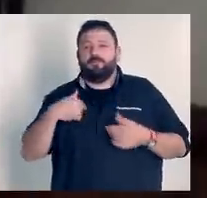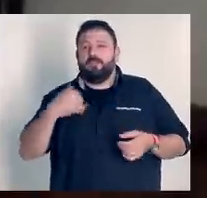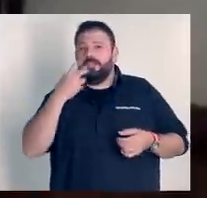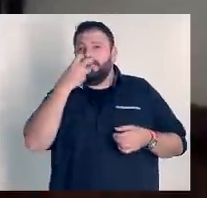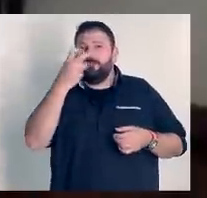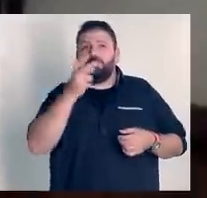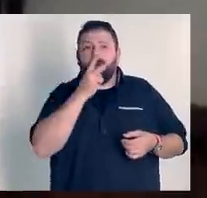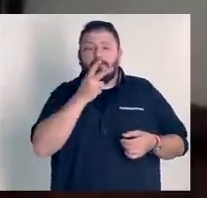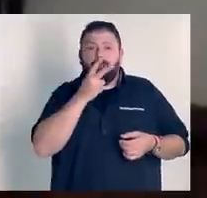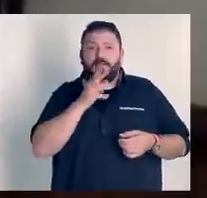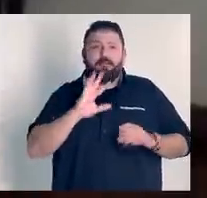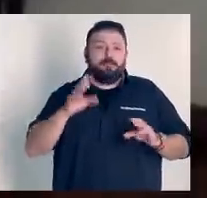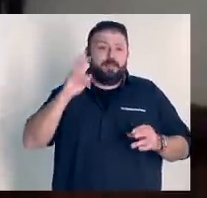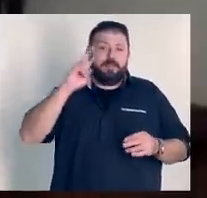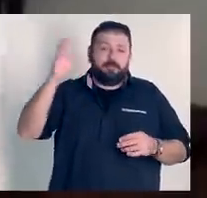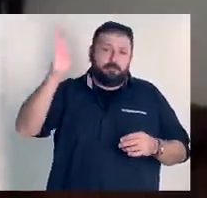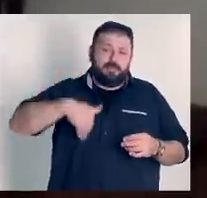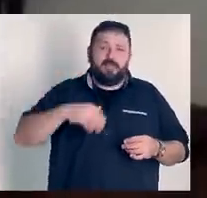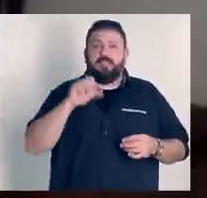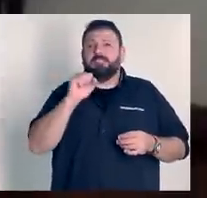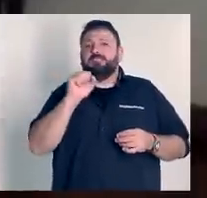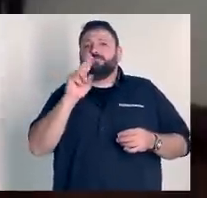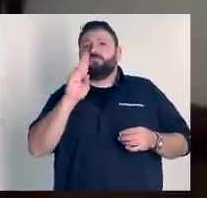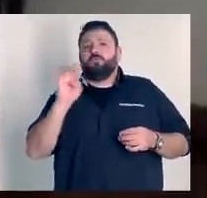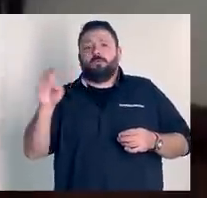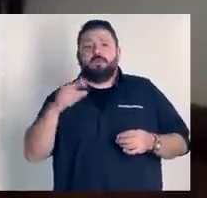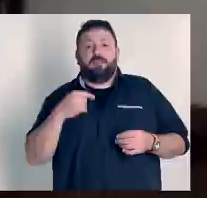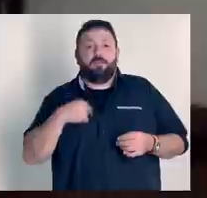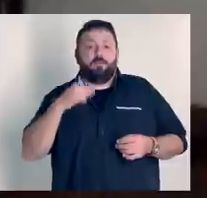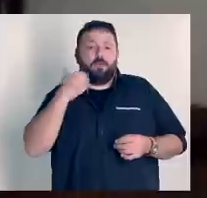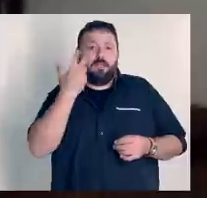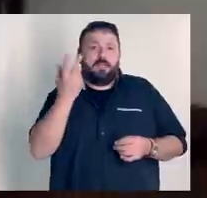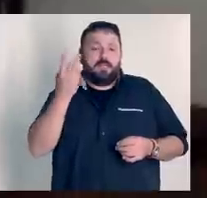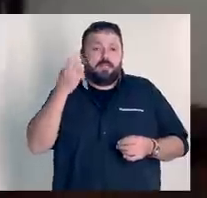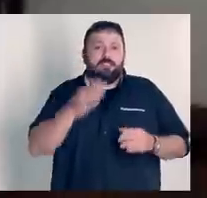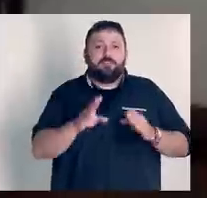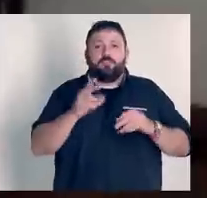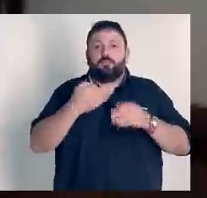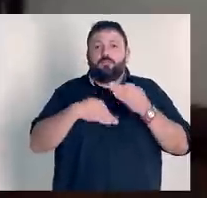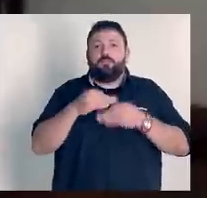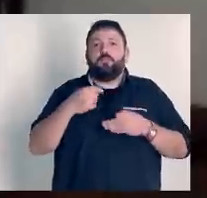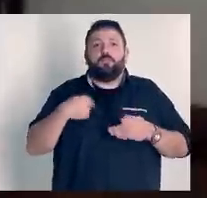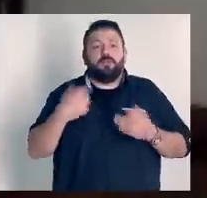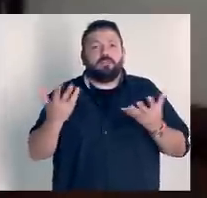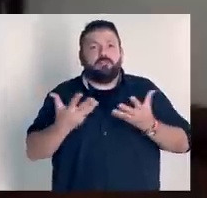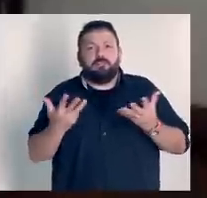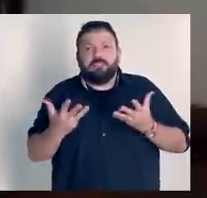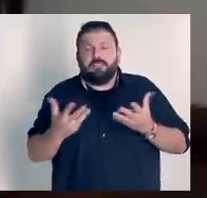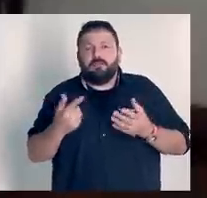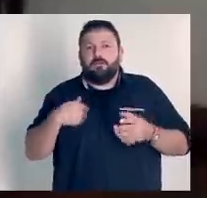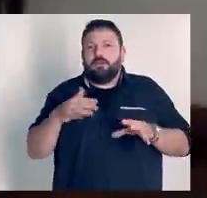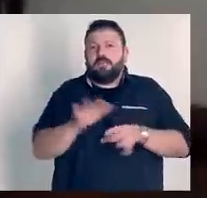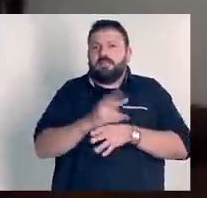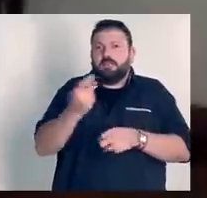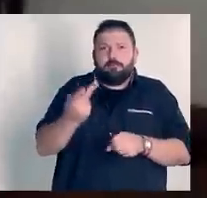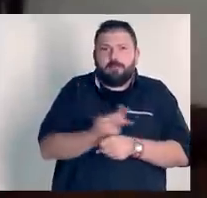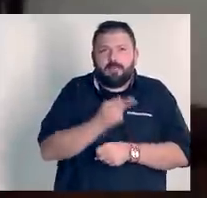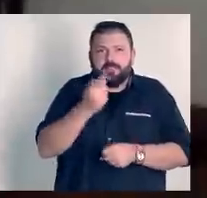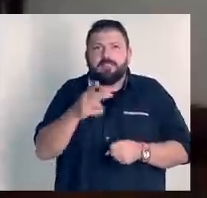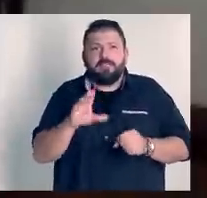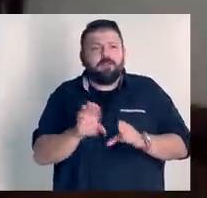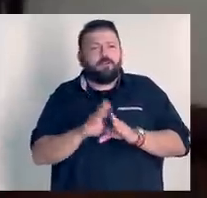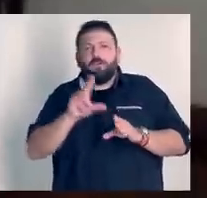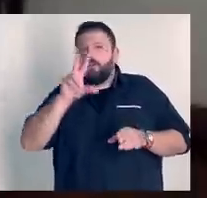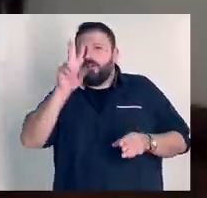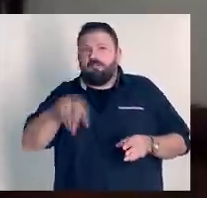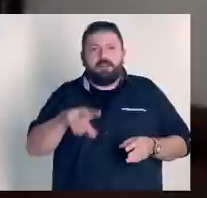piso, vete, vete, ven, sube, y yo quería que subiera para ver todo lo que estaba yo haciendo, y me dice, ¿qué te pasa? Y le digo, es que no sabes